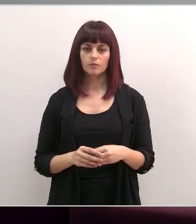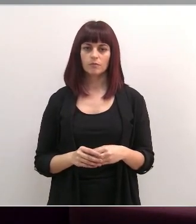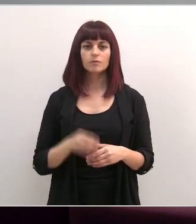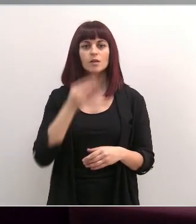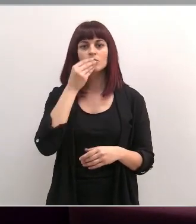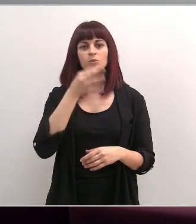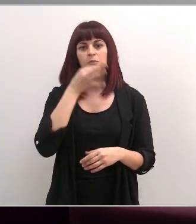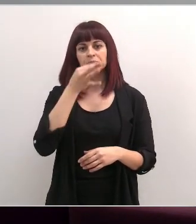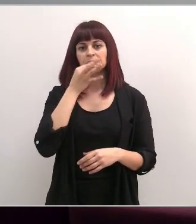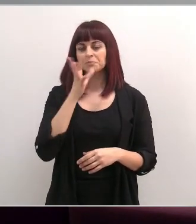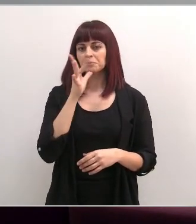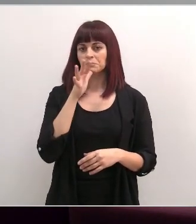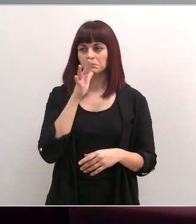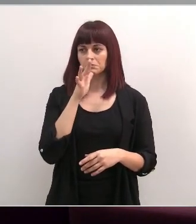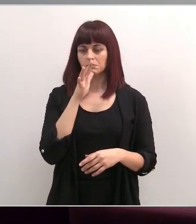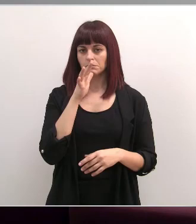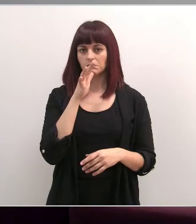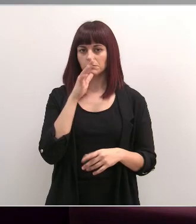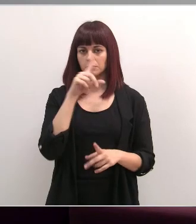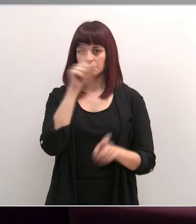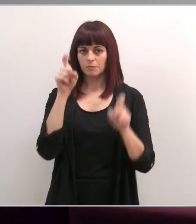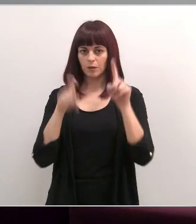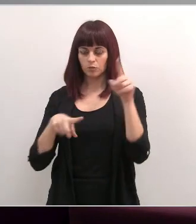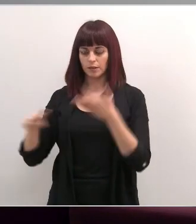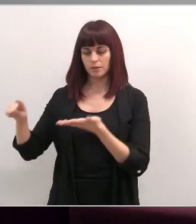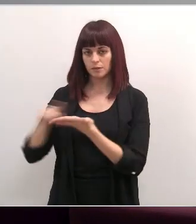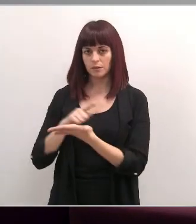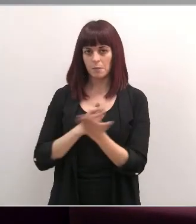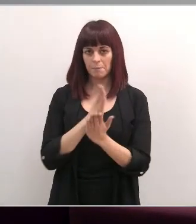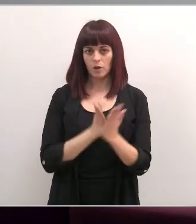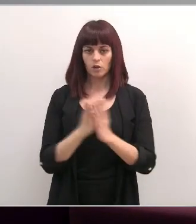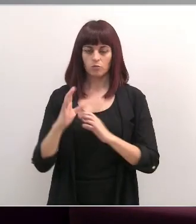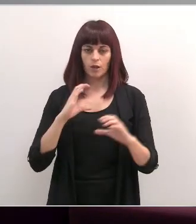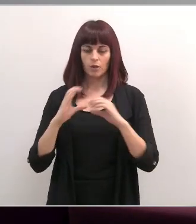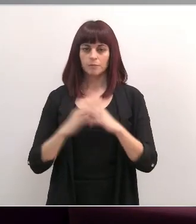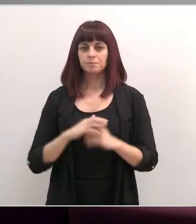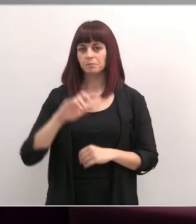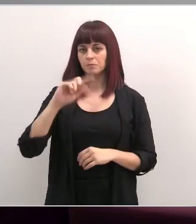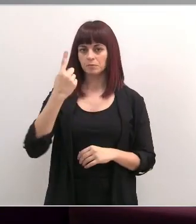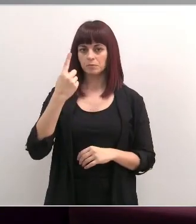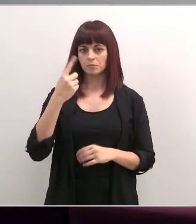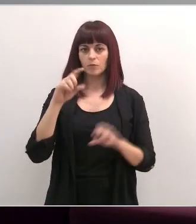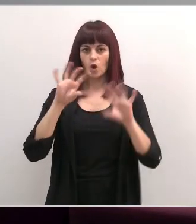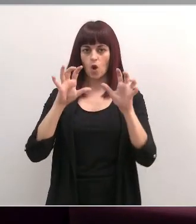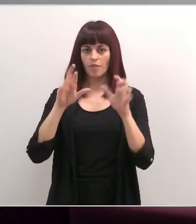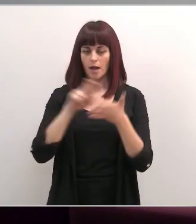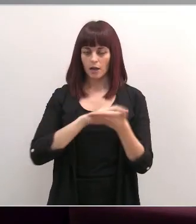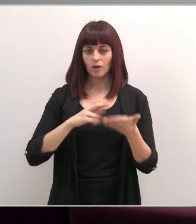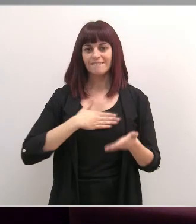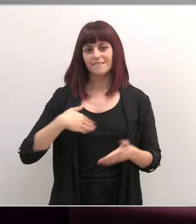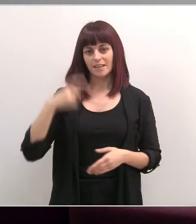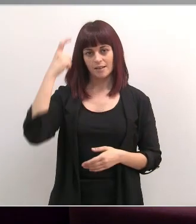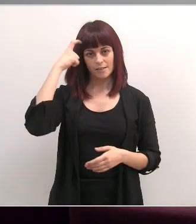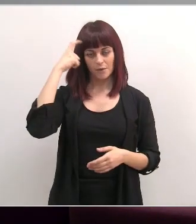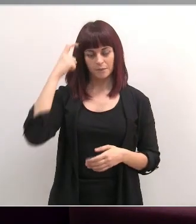Buenas tardes. Pasamos ahora a plantear las preguntas que nos remiten otros medios de comunicación. En primer lugar, Onda Regional quiere saber